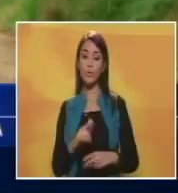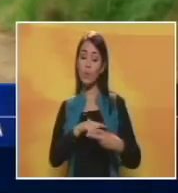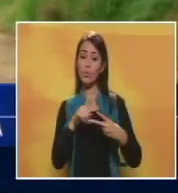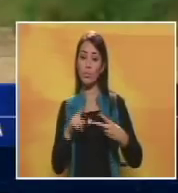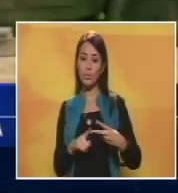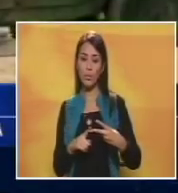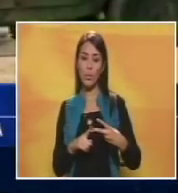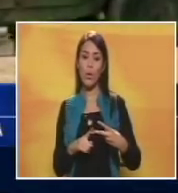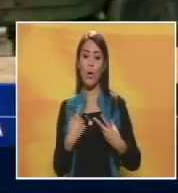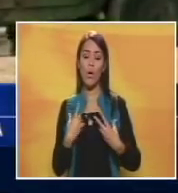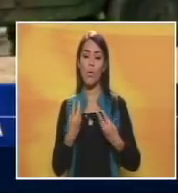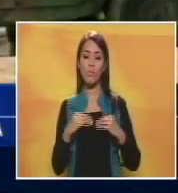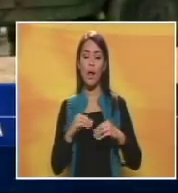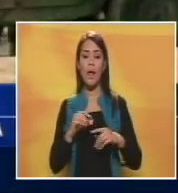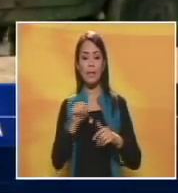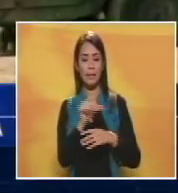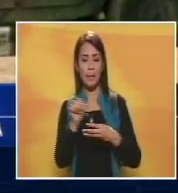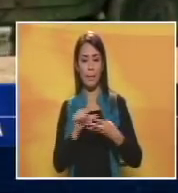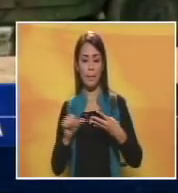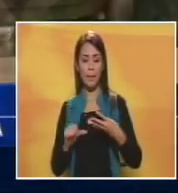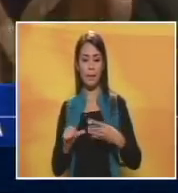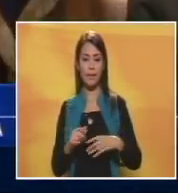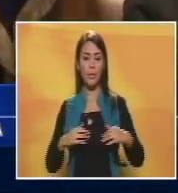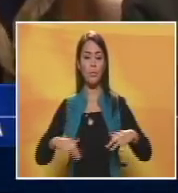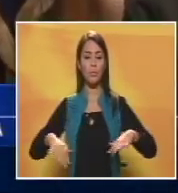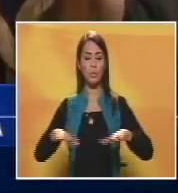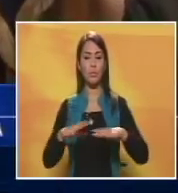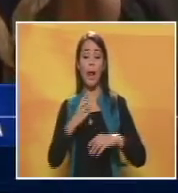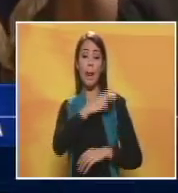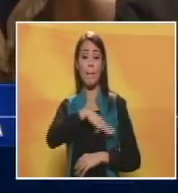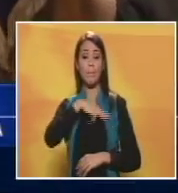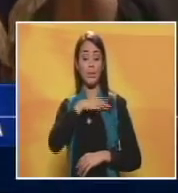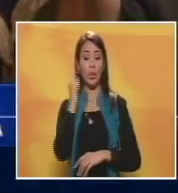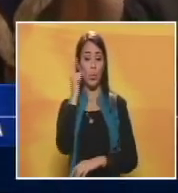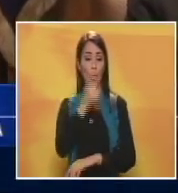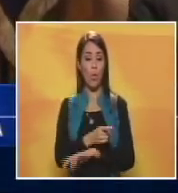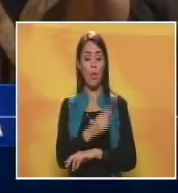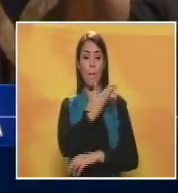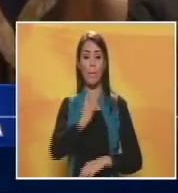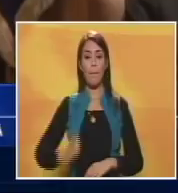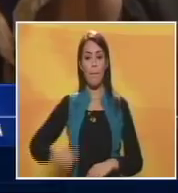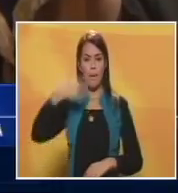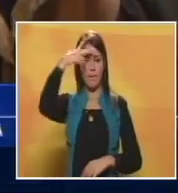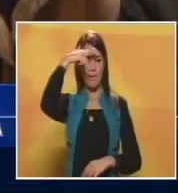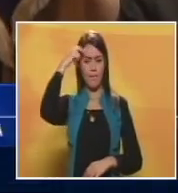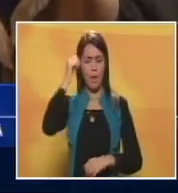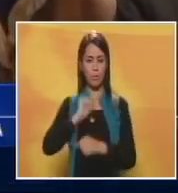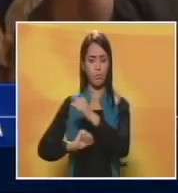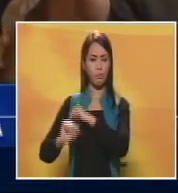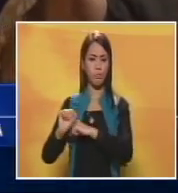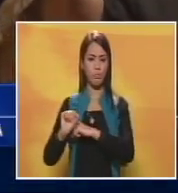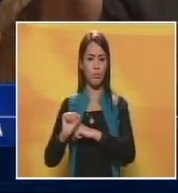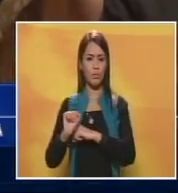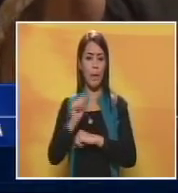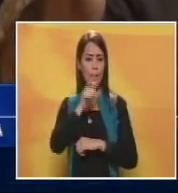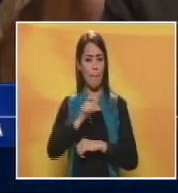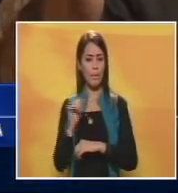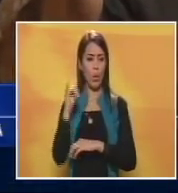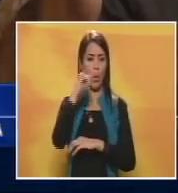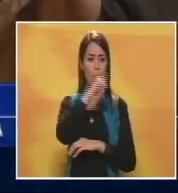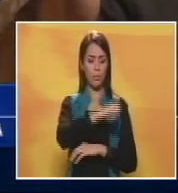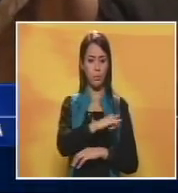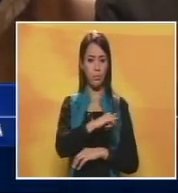Arizona aportarán en las próximas semanas efectivo a la misión ordenada por el presidente Donald Trump para combatir el aumento de